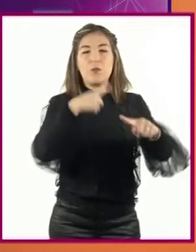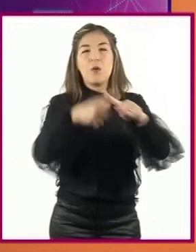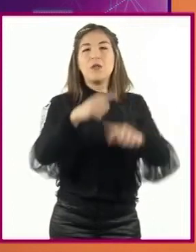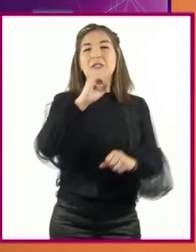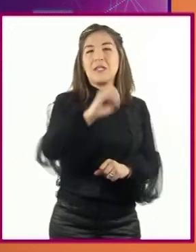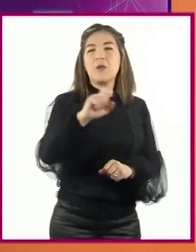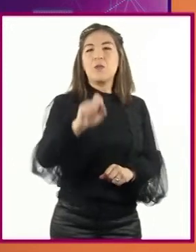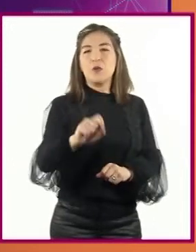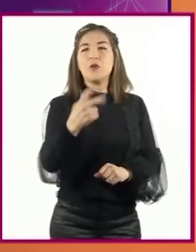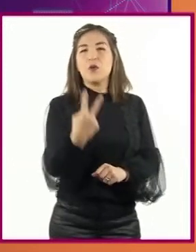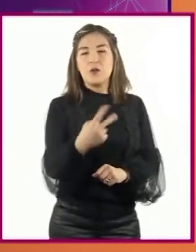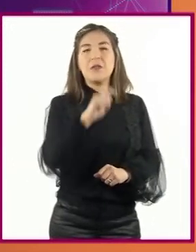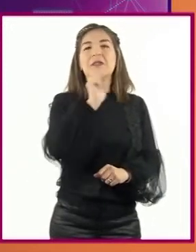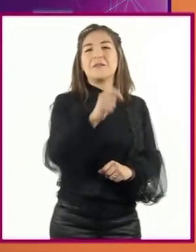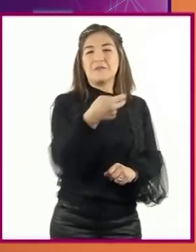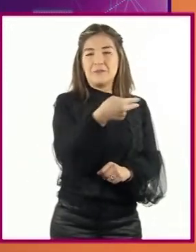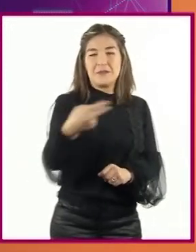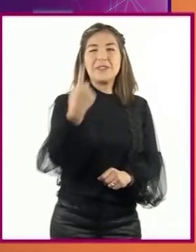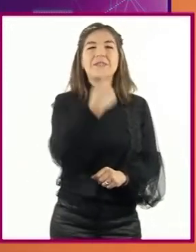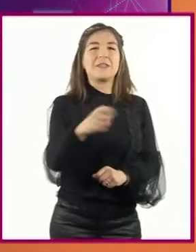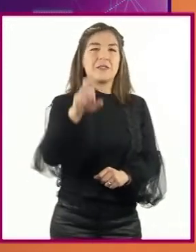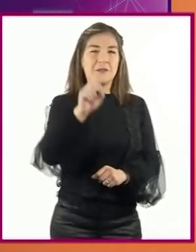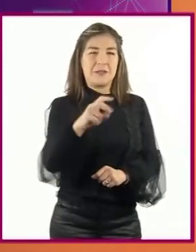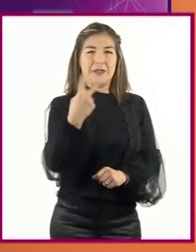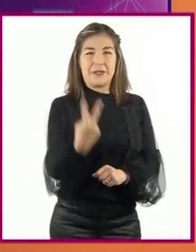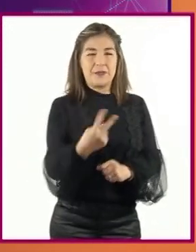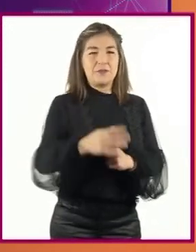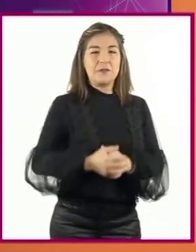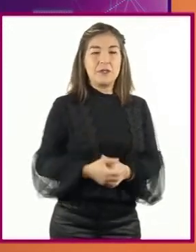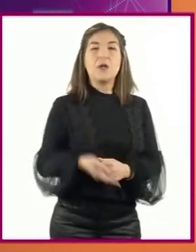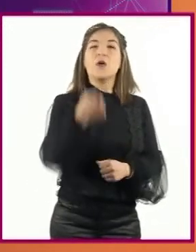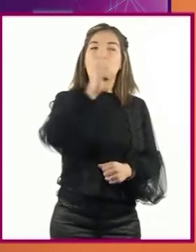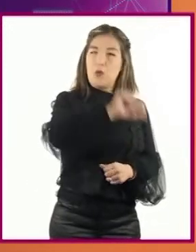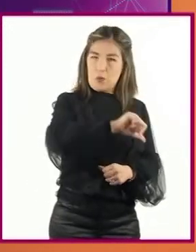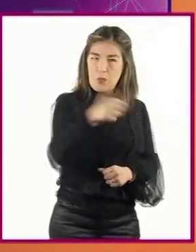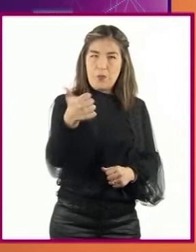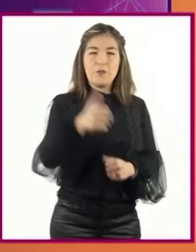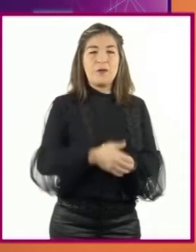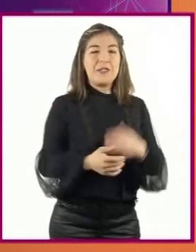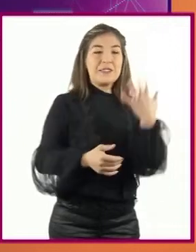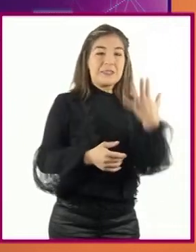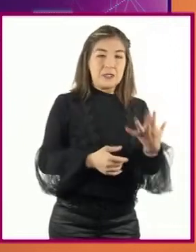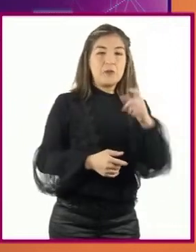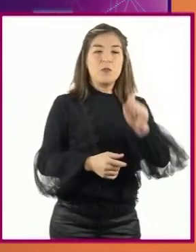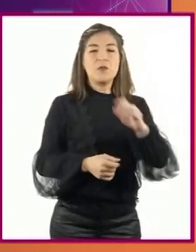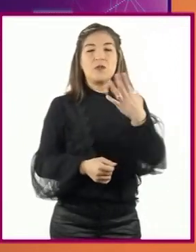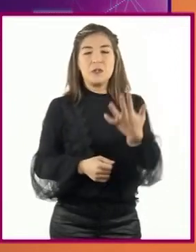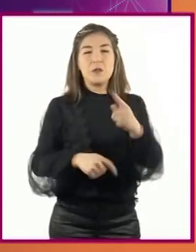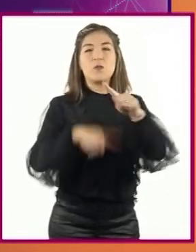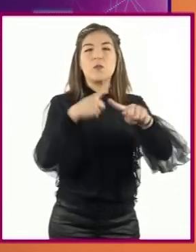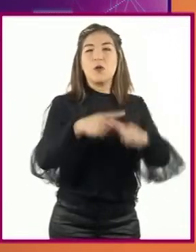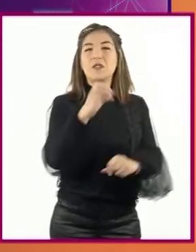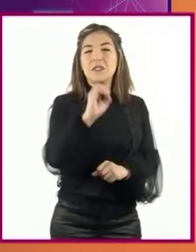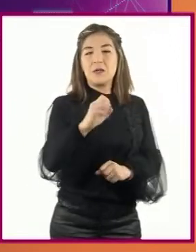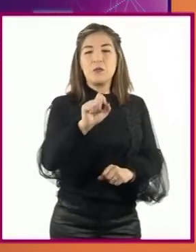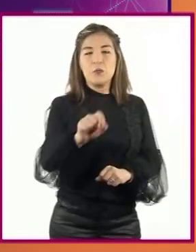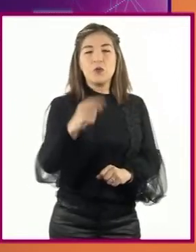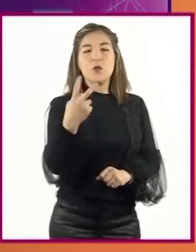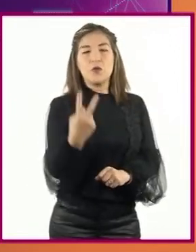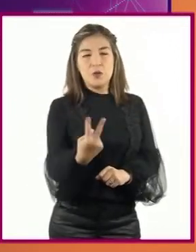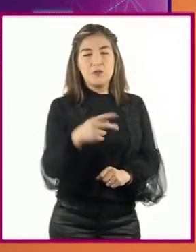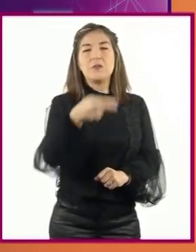0.2, que es igual a 132, y 5.5 por 0.2, que es igual